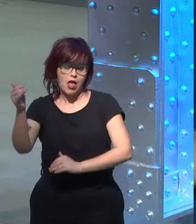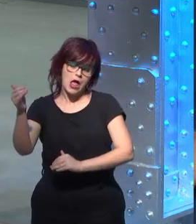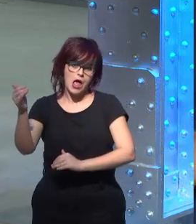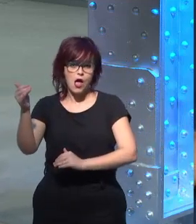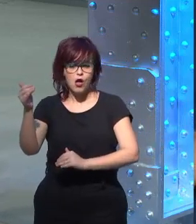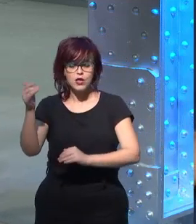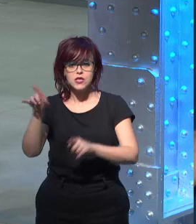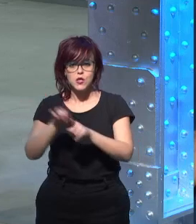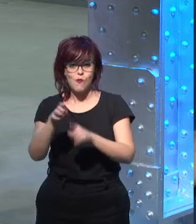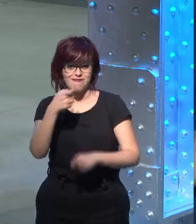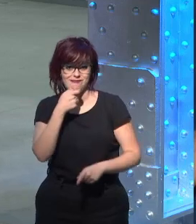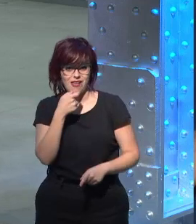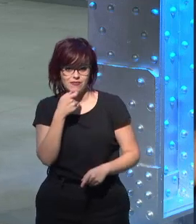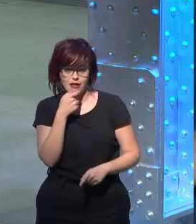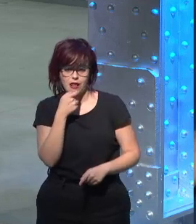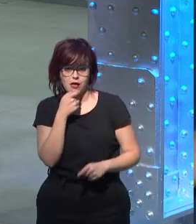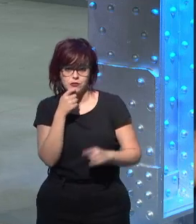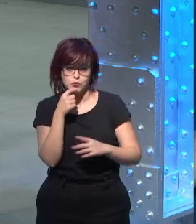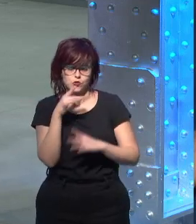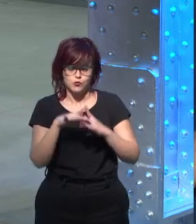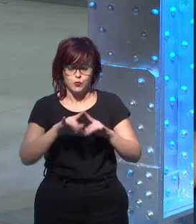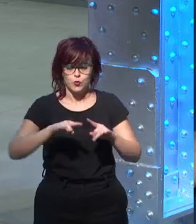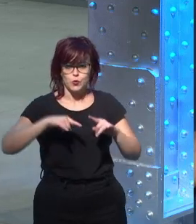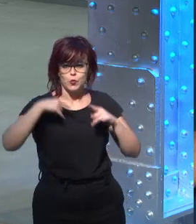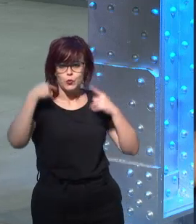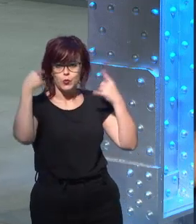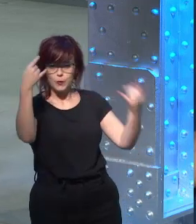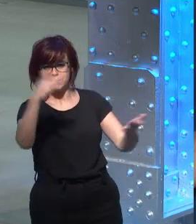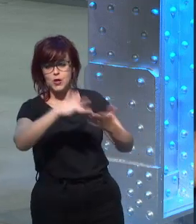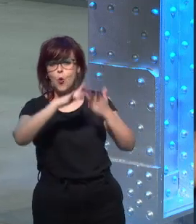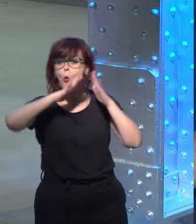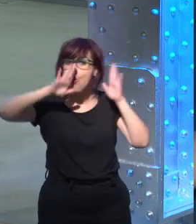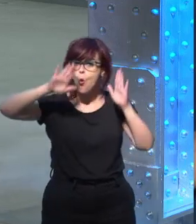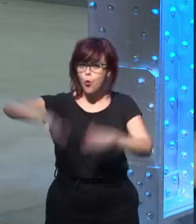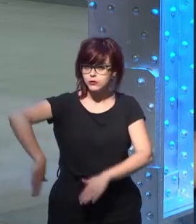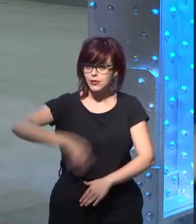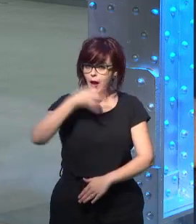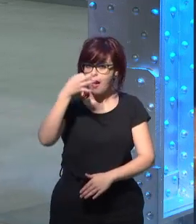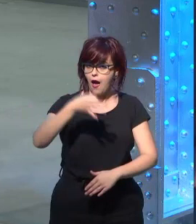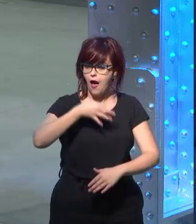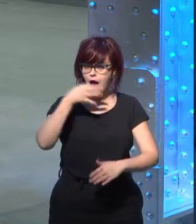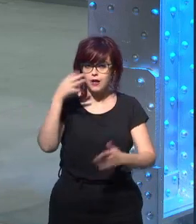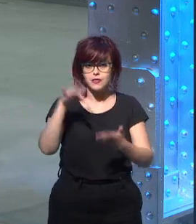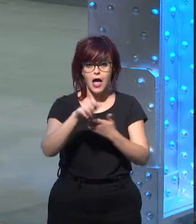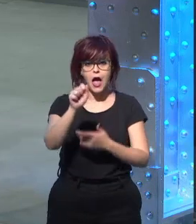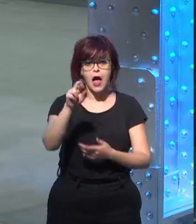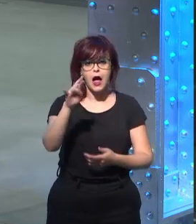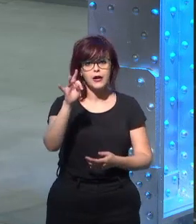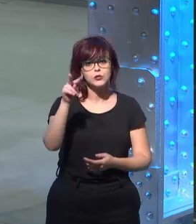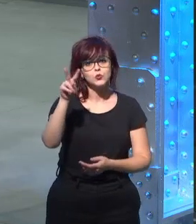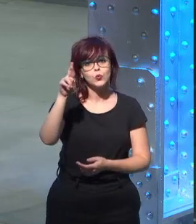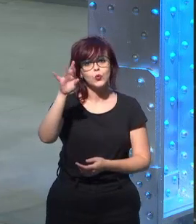telemáticamente como el Reino Unido. Y en la última intervención de Arturo de las